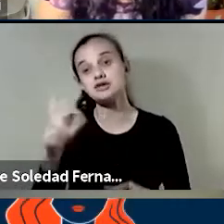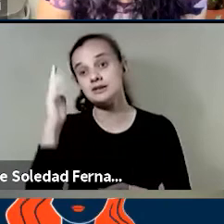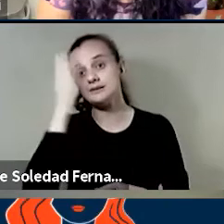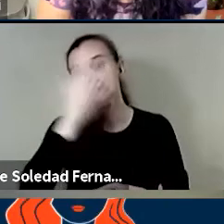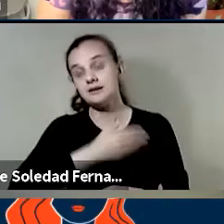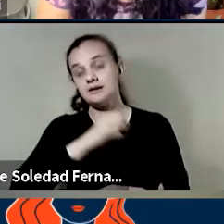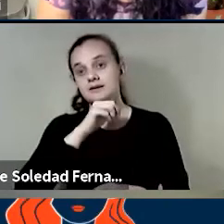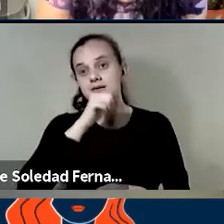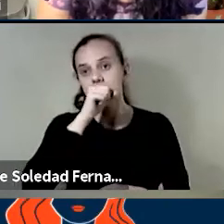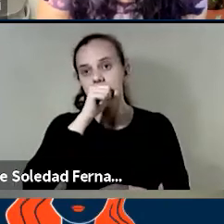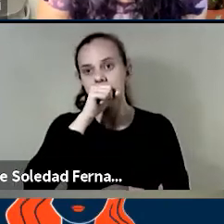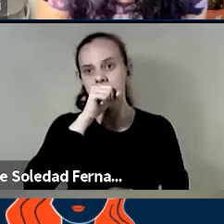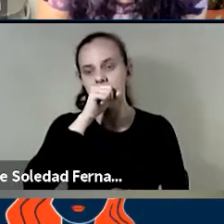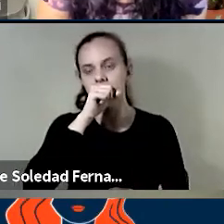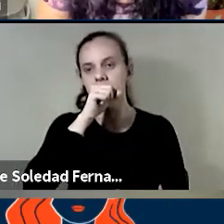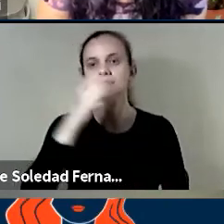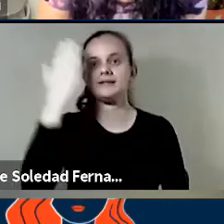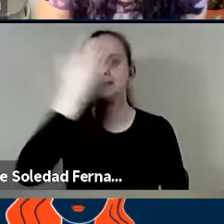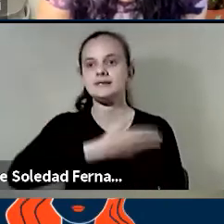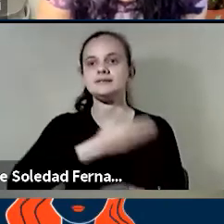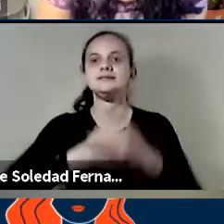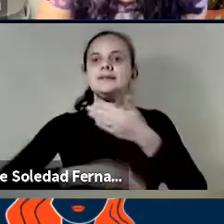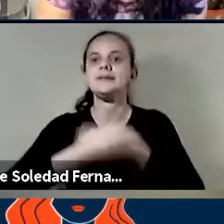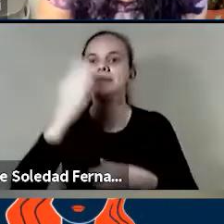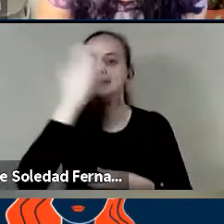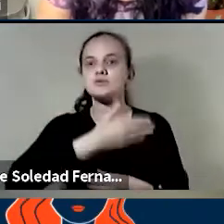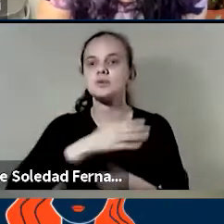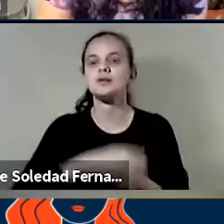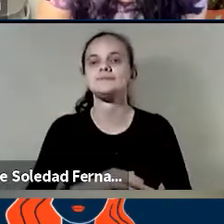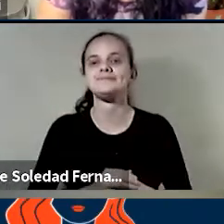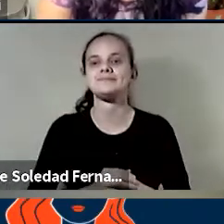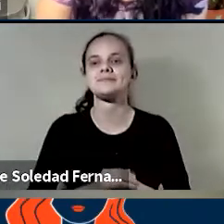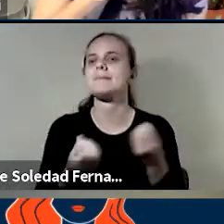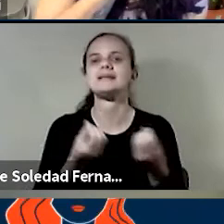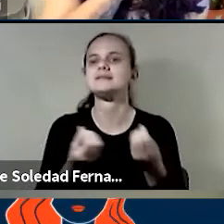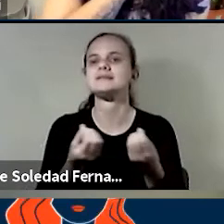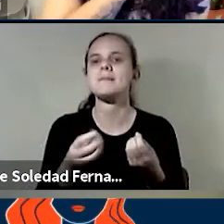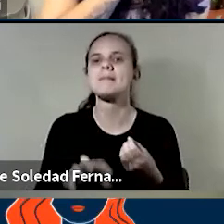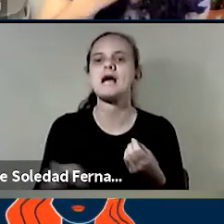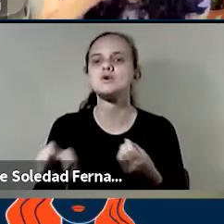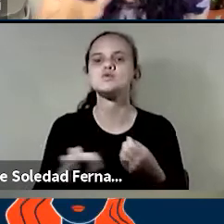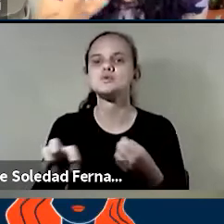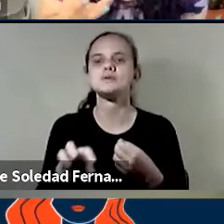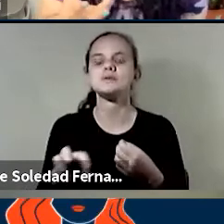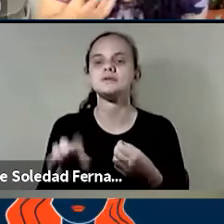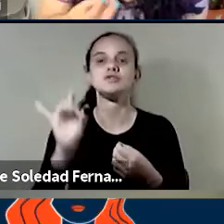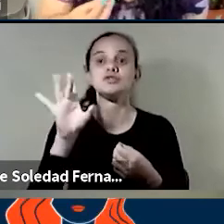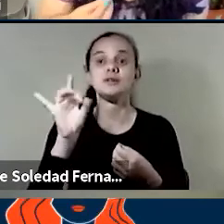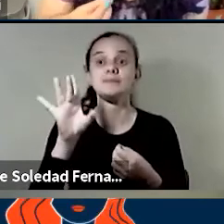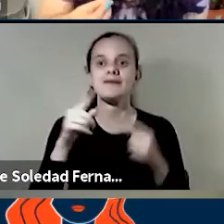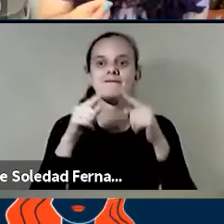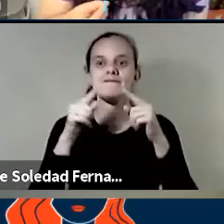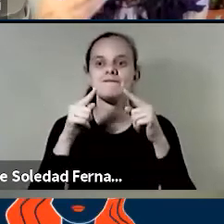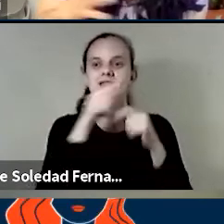de pantalla. Ahí Fabiana dice las personas ciegas, Gabriel de personas ciegas, discapacidad visual. Claro, porque son personas